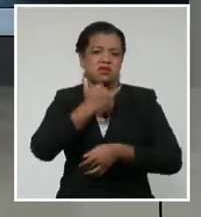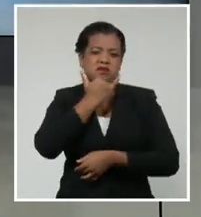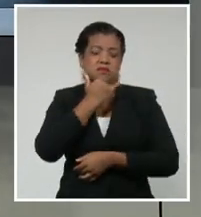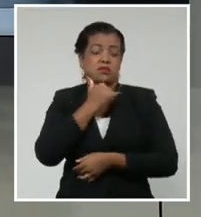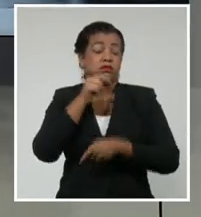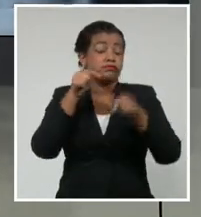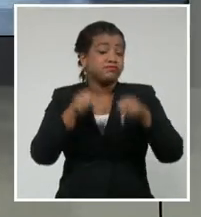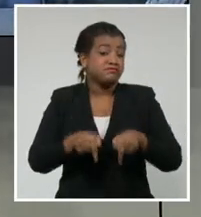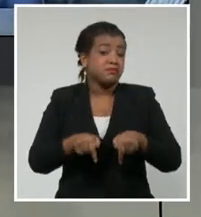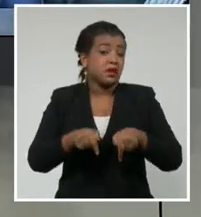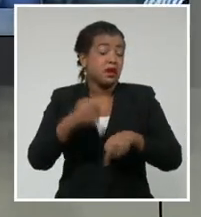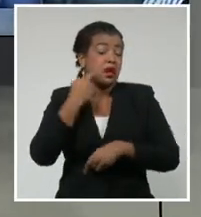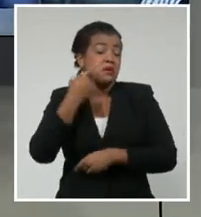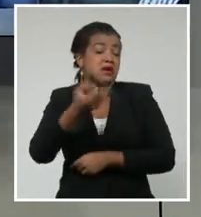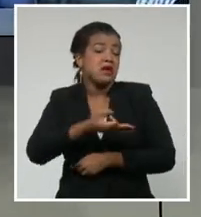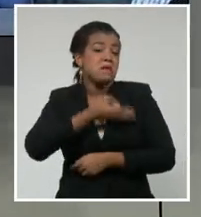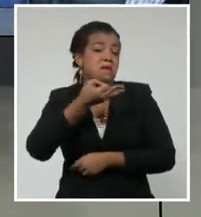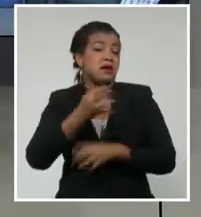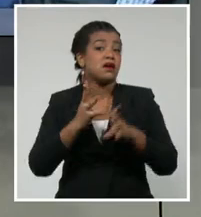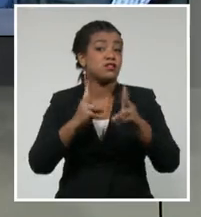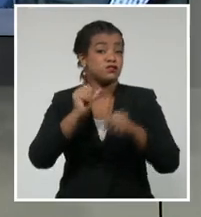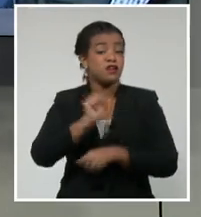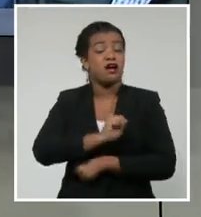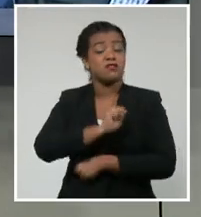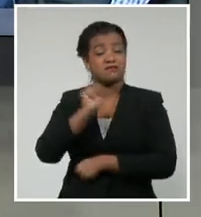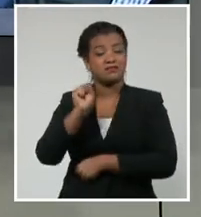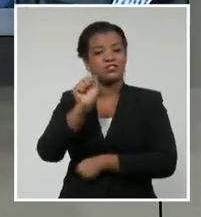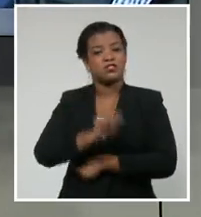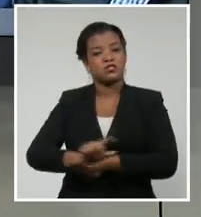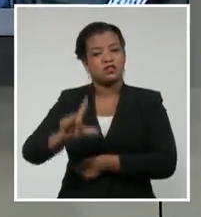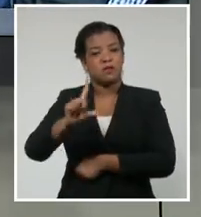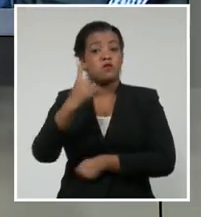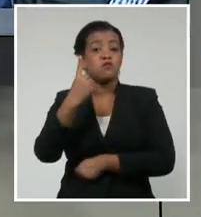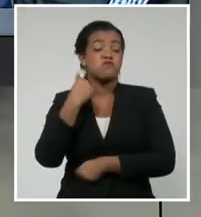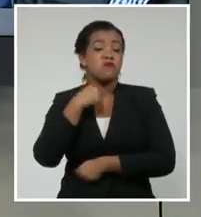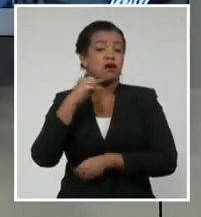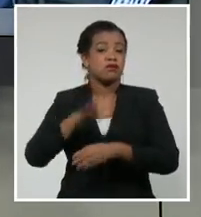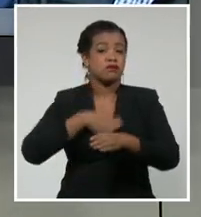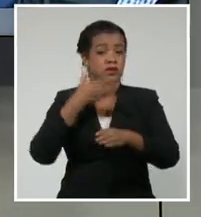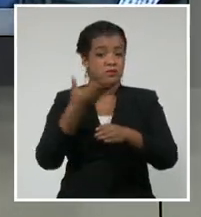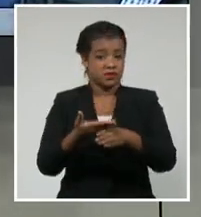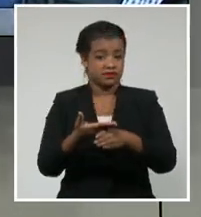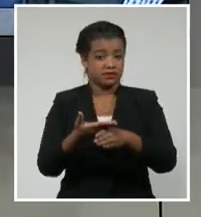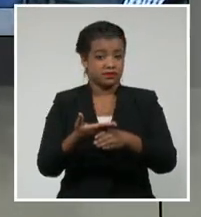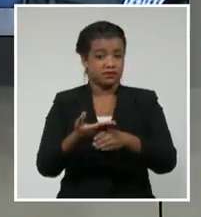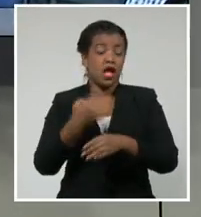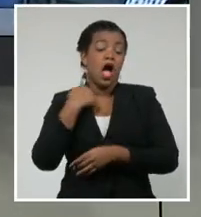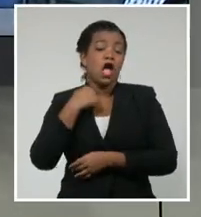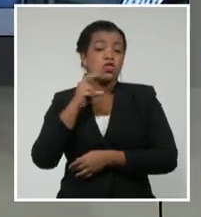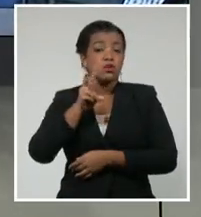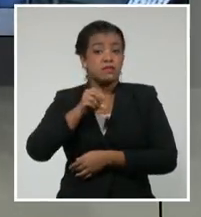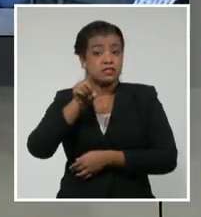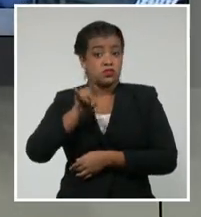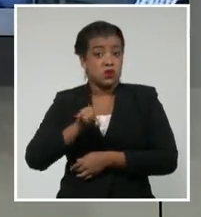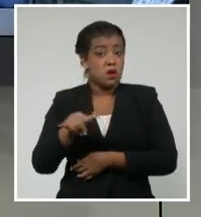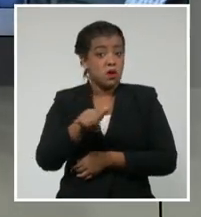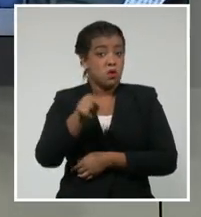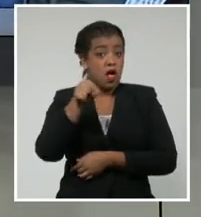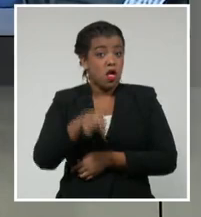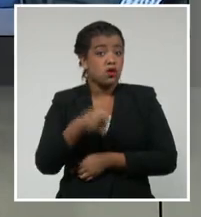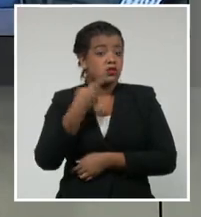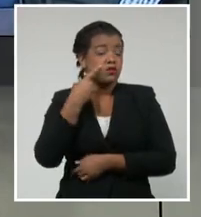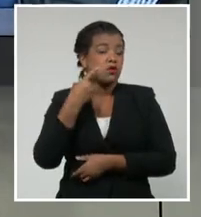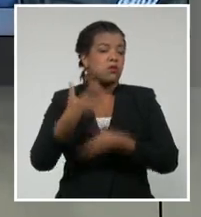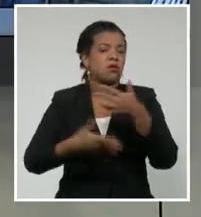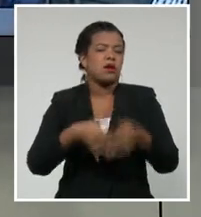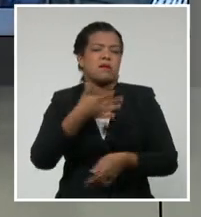un resultado victorioso del mismo partido un año después tanto en el año 2019 como ahora se dio un fenómeno similar